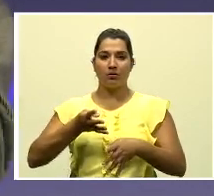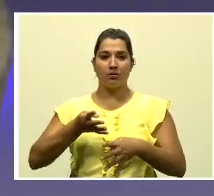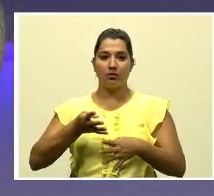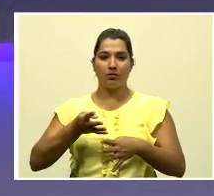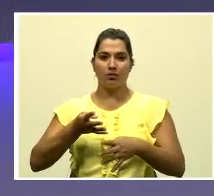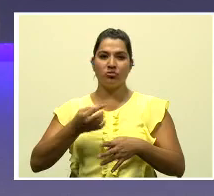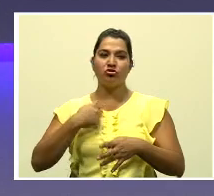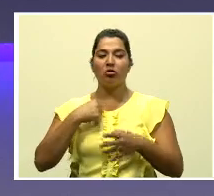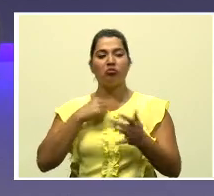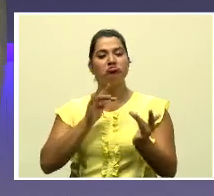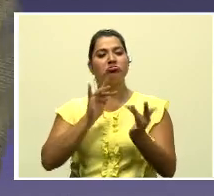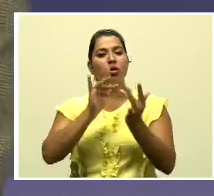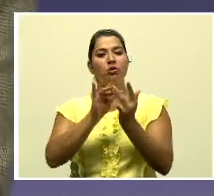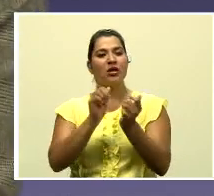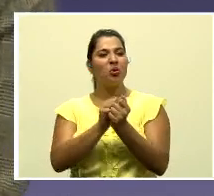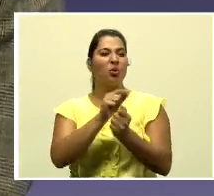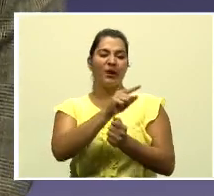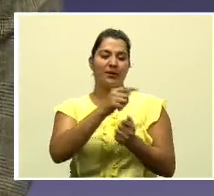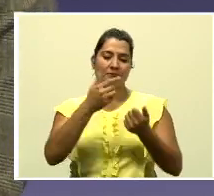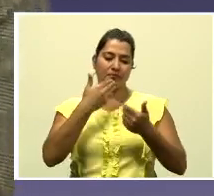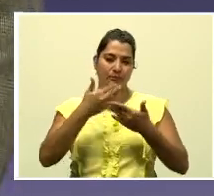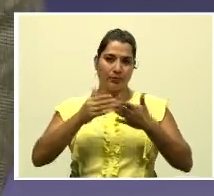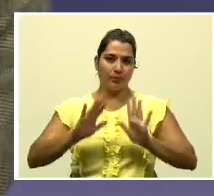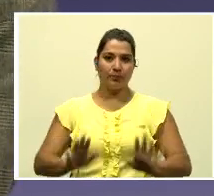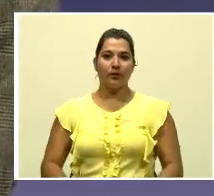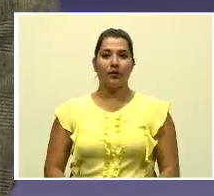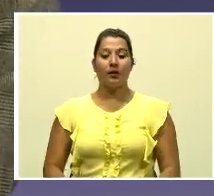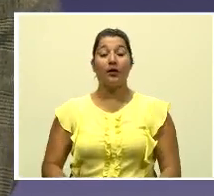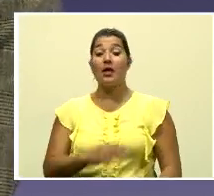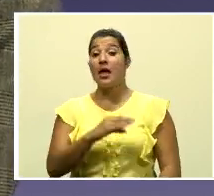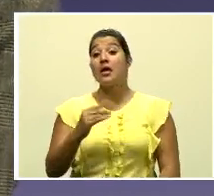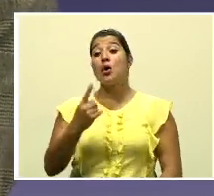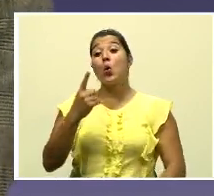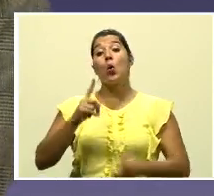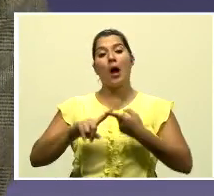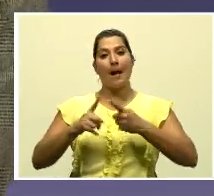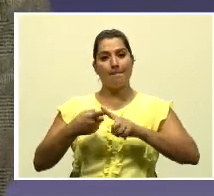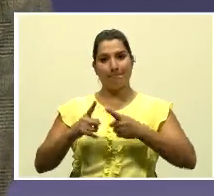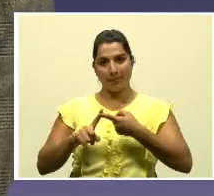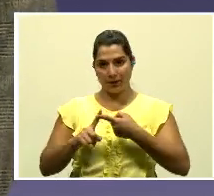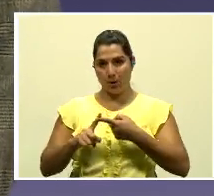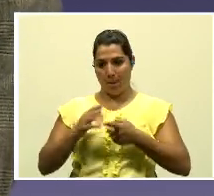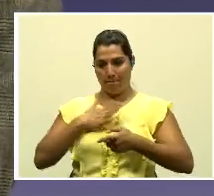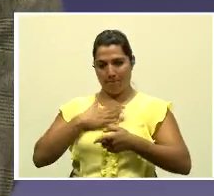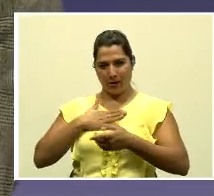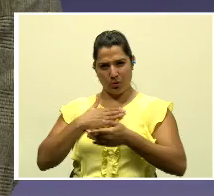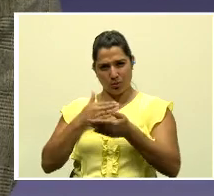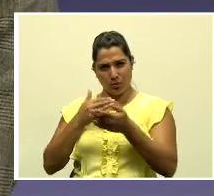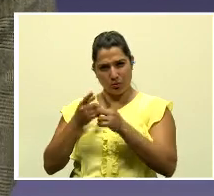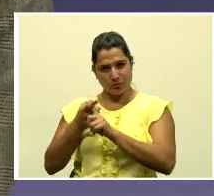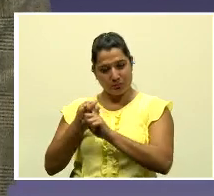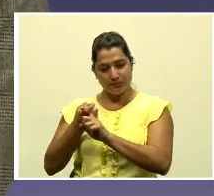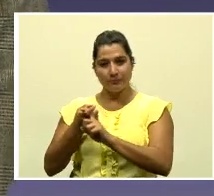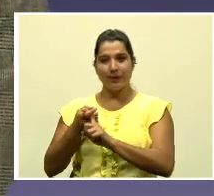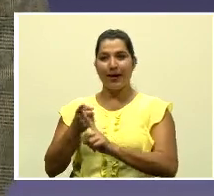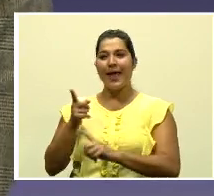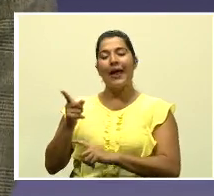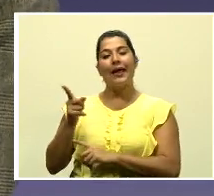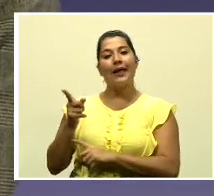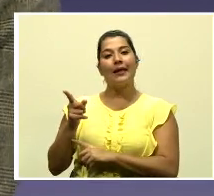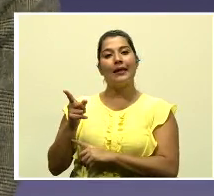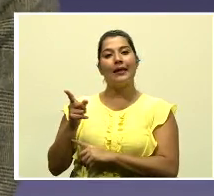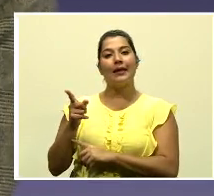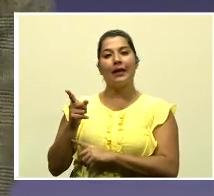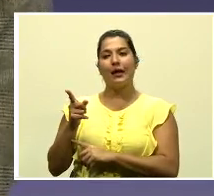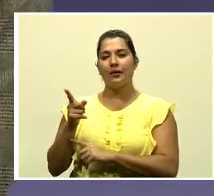ponerse en contacto con ella y ella le daba el permiso, bueno. Y con un amigo muy cercano, que es un especialista